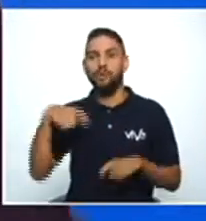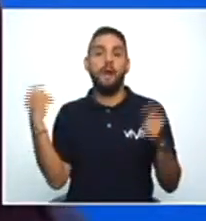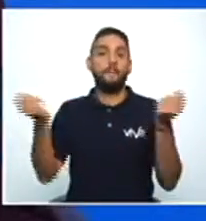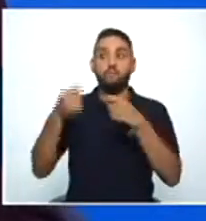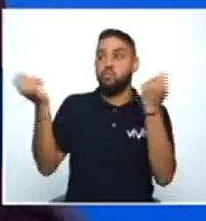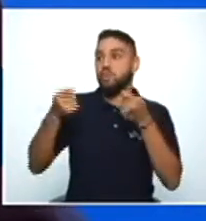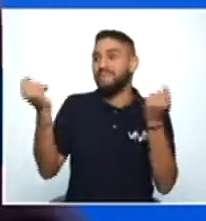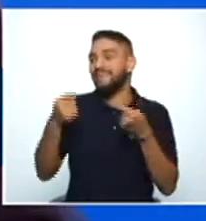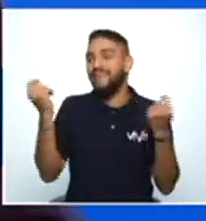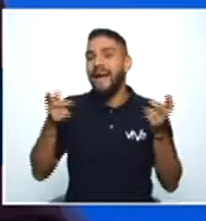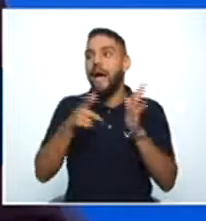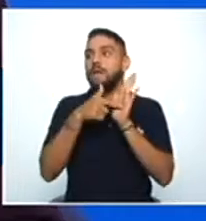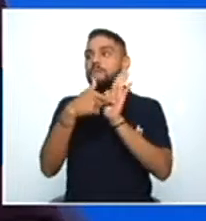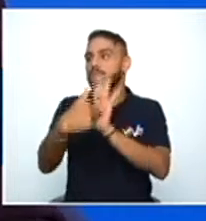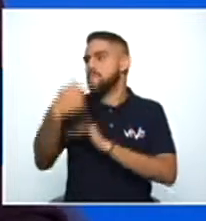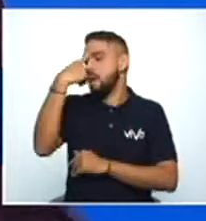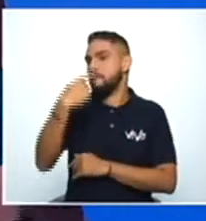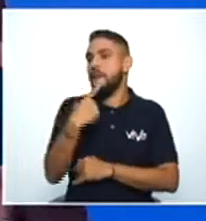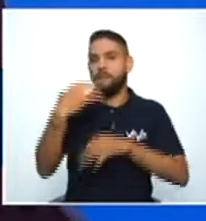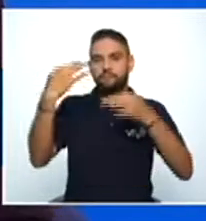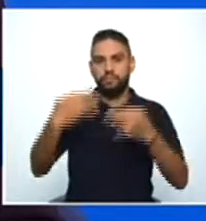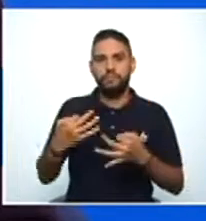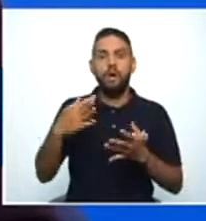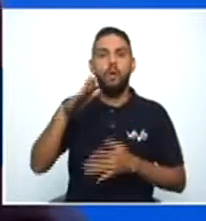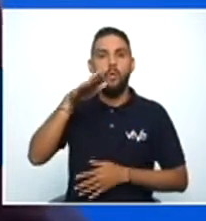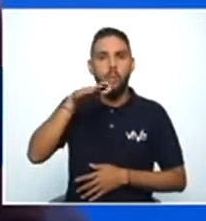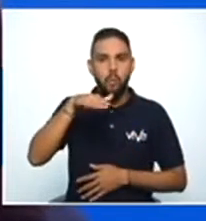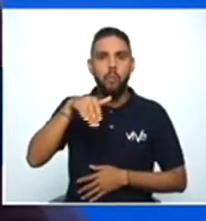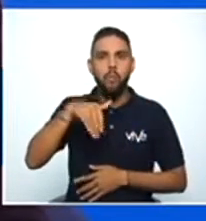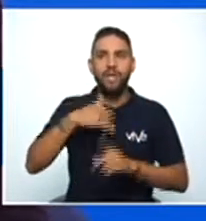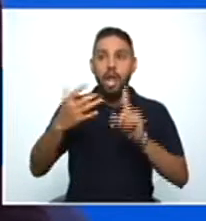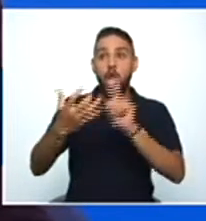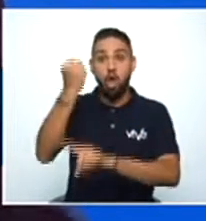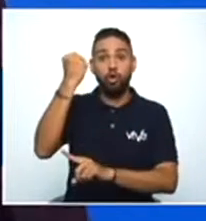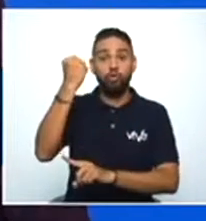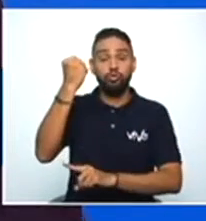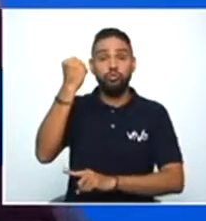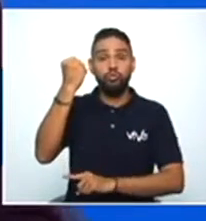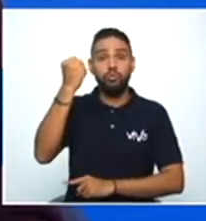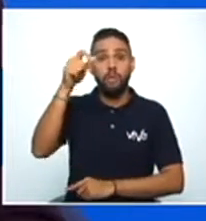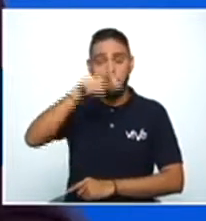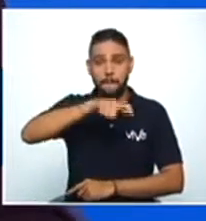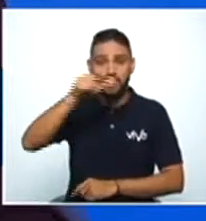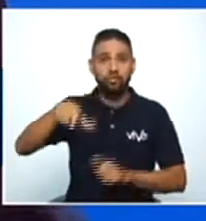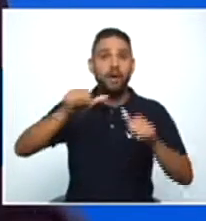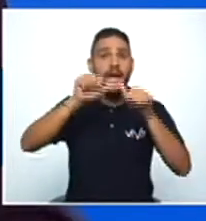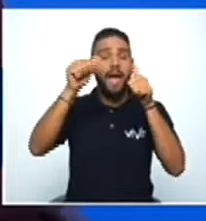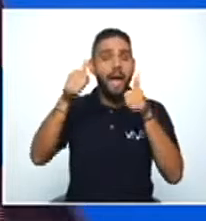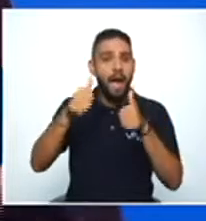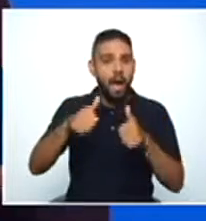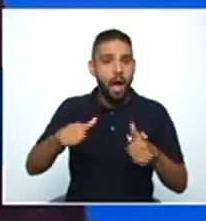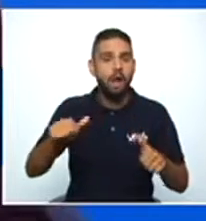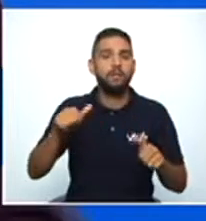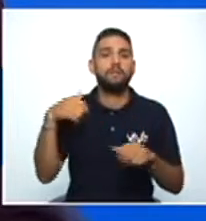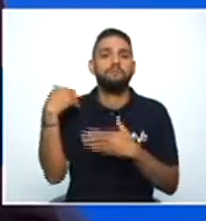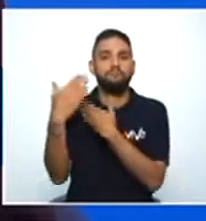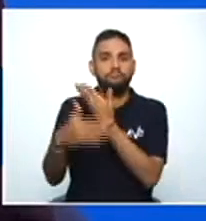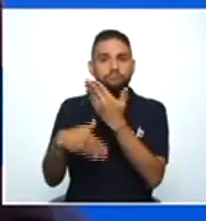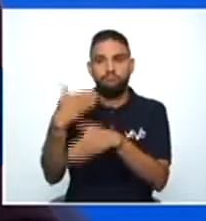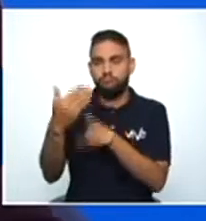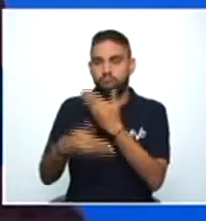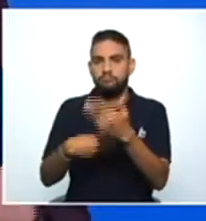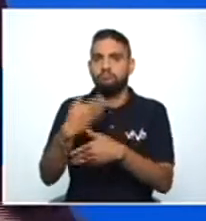trabajo desde el punto de vista musical incluso pudiésemos lograr el objetivo máximo que sería que el artista se posicione y posteriormente